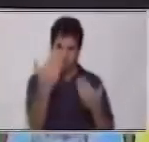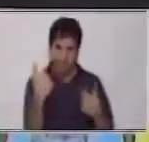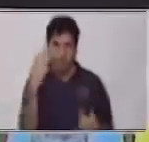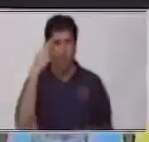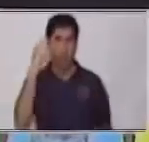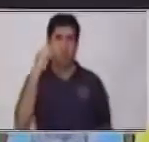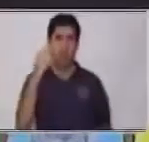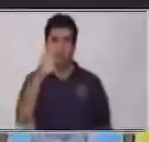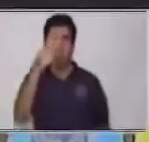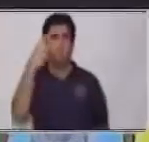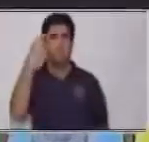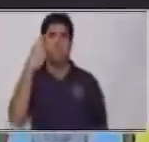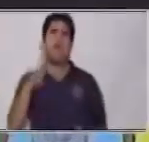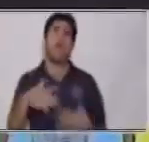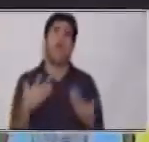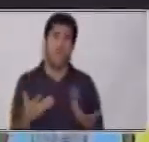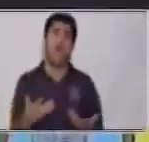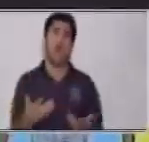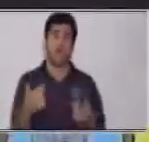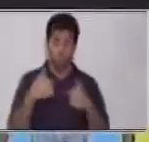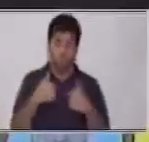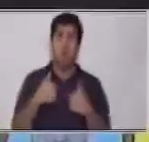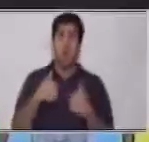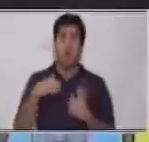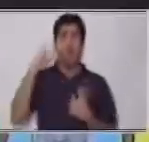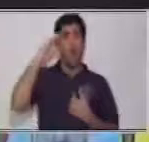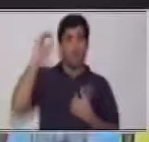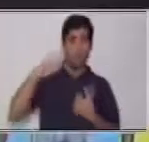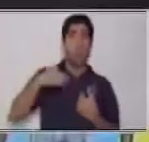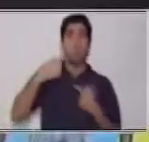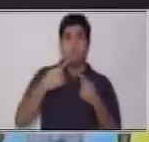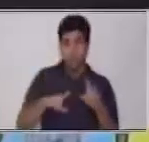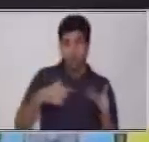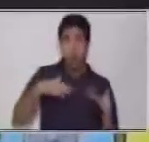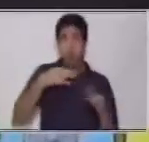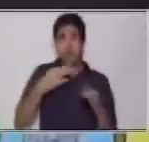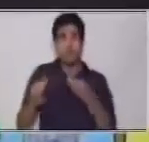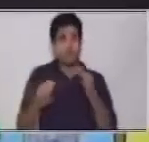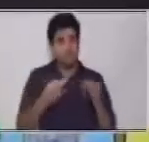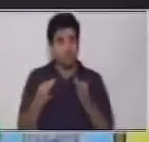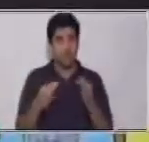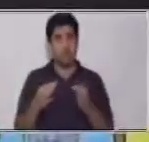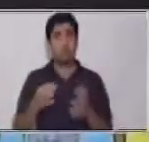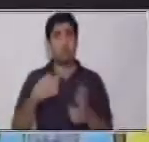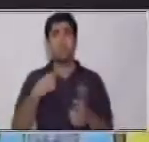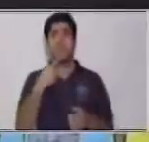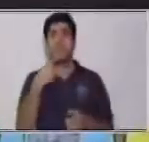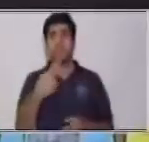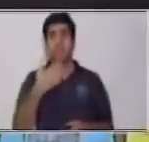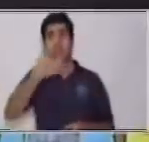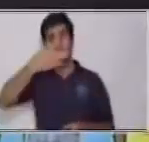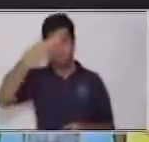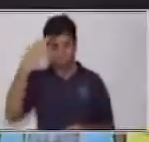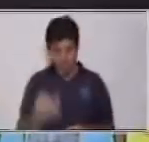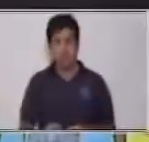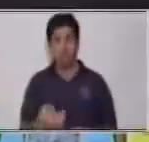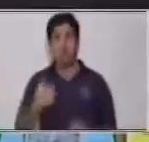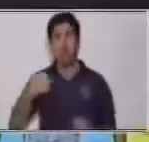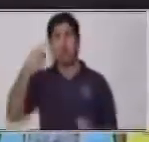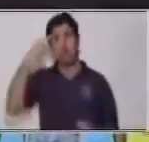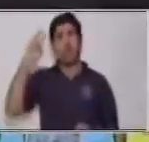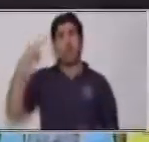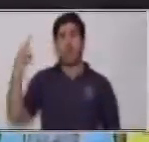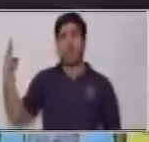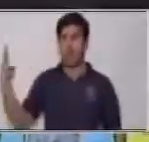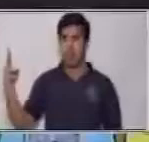opinión, es dar mi opinión y asimismo fundamentarla en algún estudio que alguna otra persona